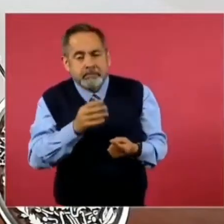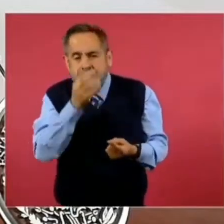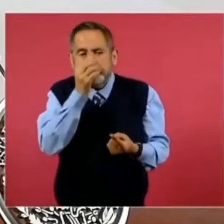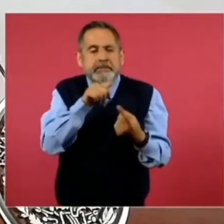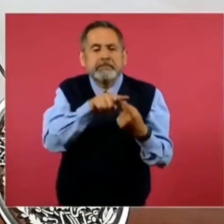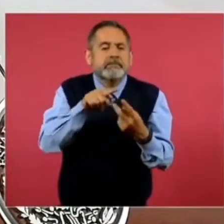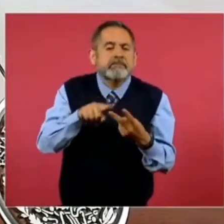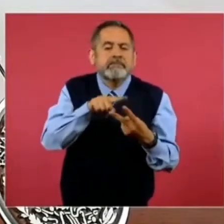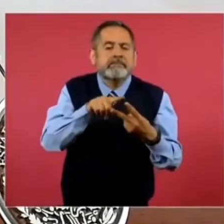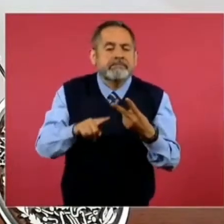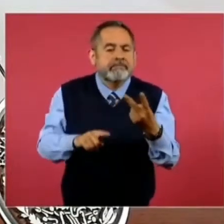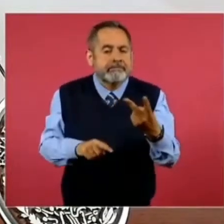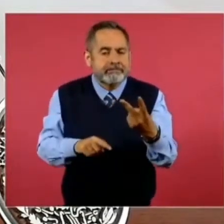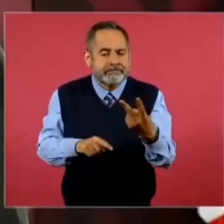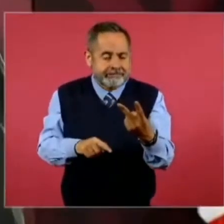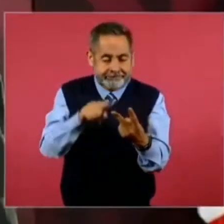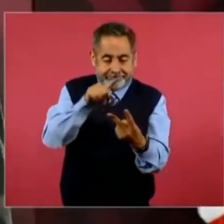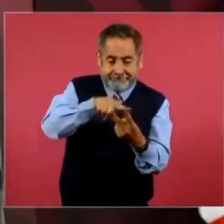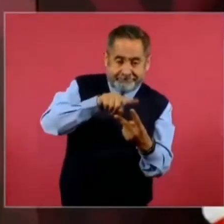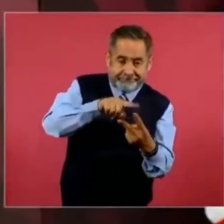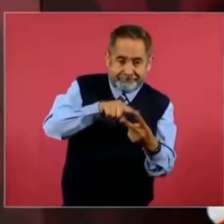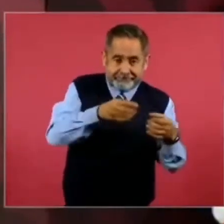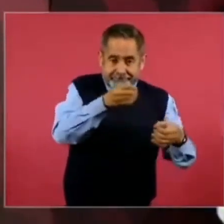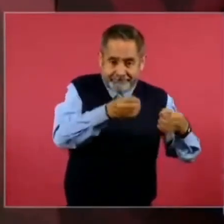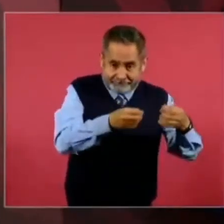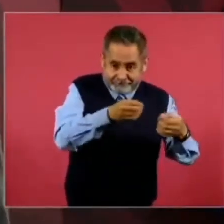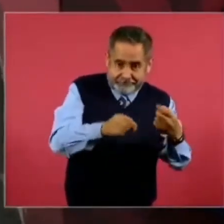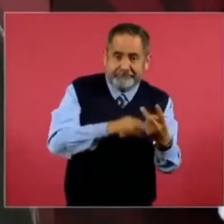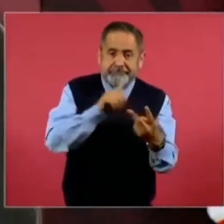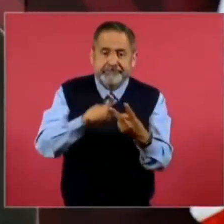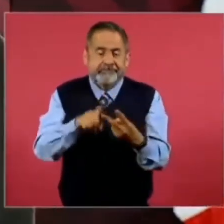que tenían fue lo que